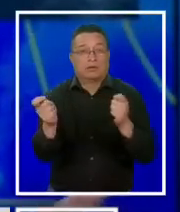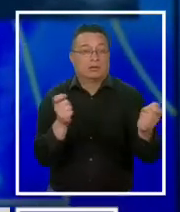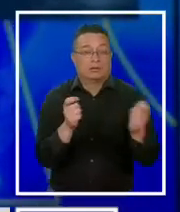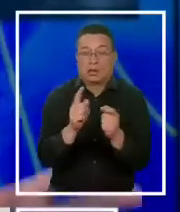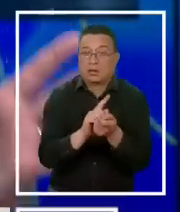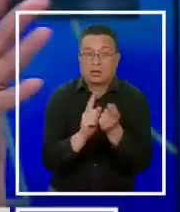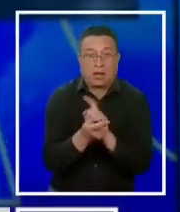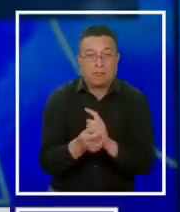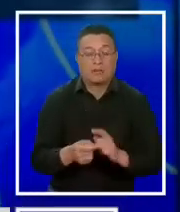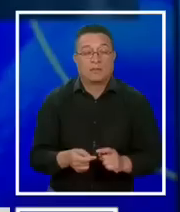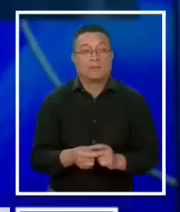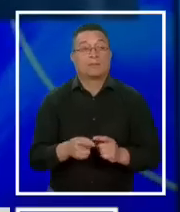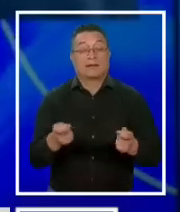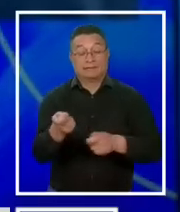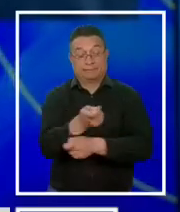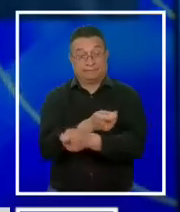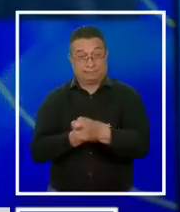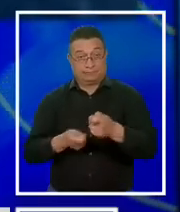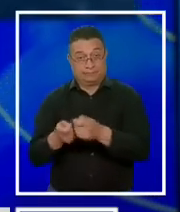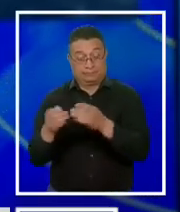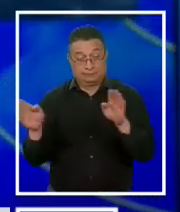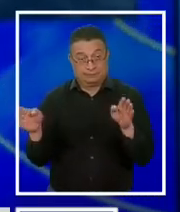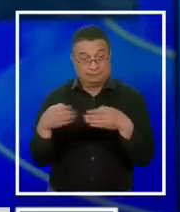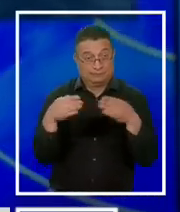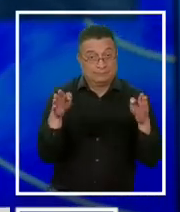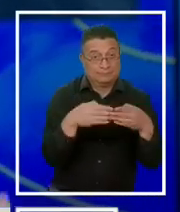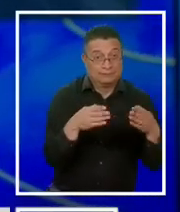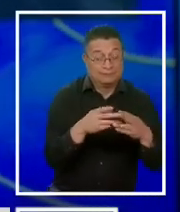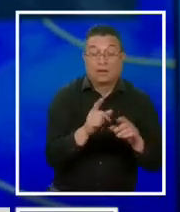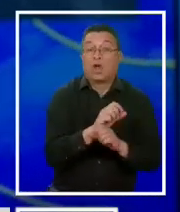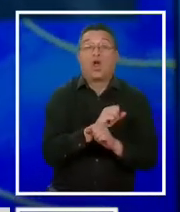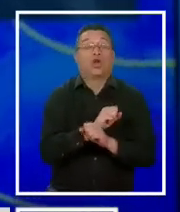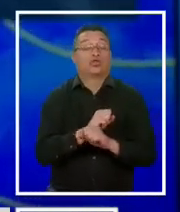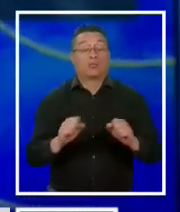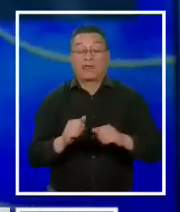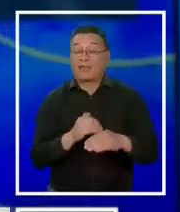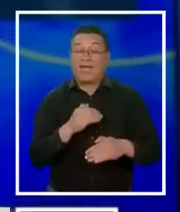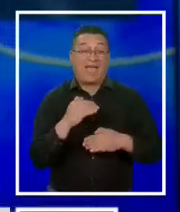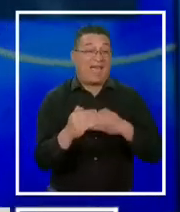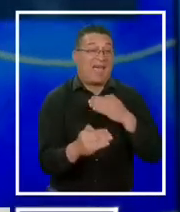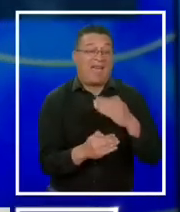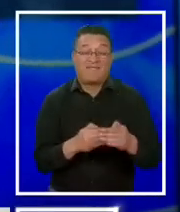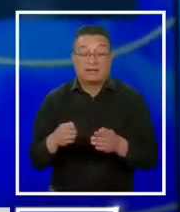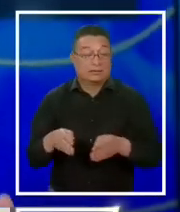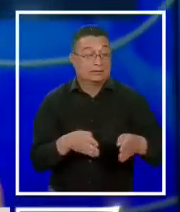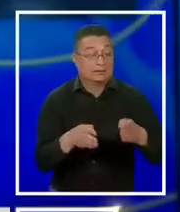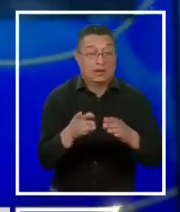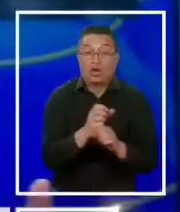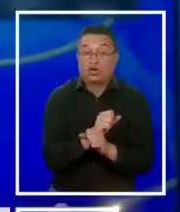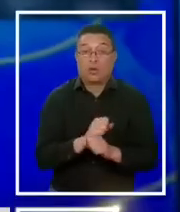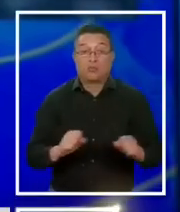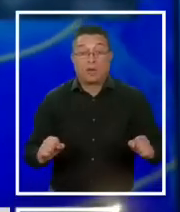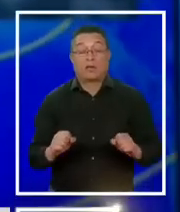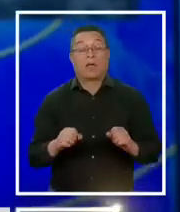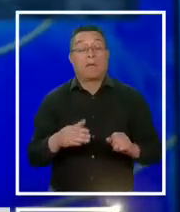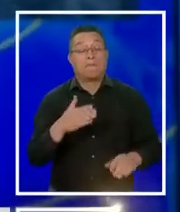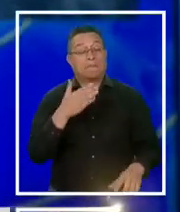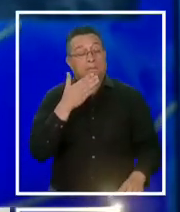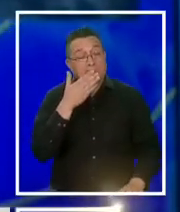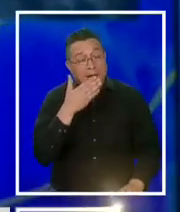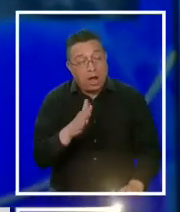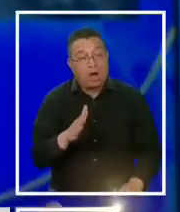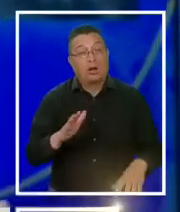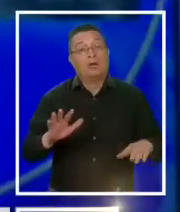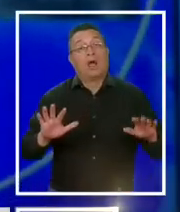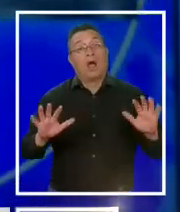cuando los negociaciones se cierran y no es posible avanzar en ninguna dirección a lo mejor lo más razonable